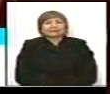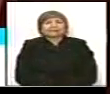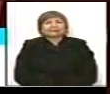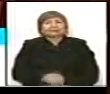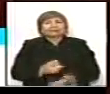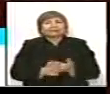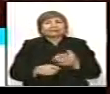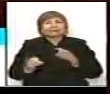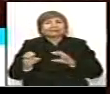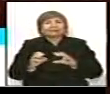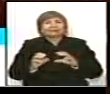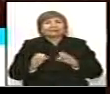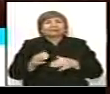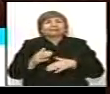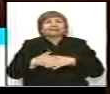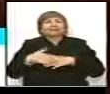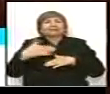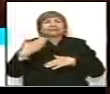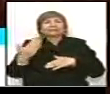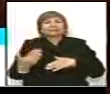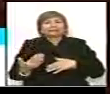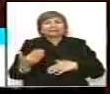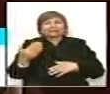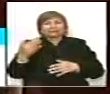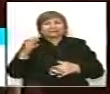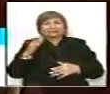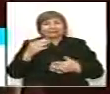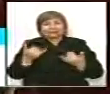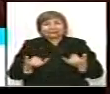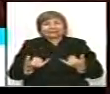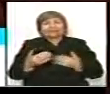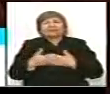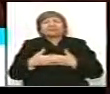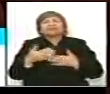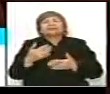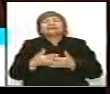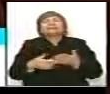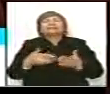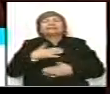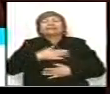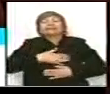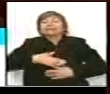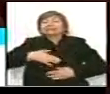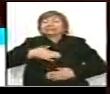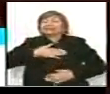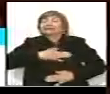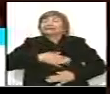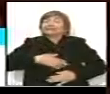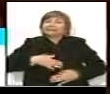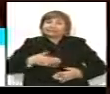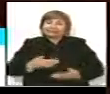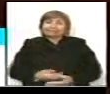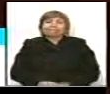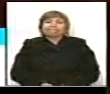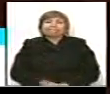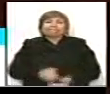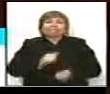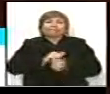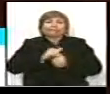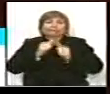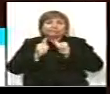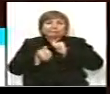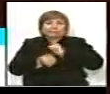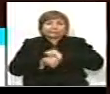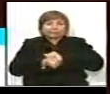¿Qué hiciste después de cumplir tu edad actual? ¿Qué disfrutaste? ¿Qué